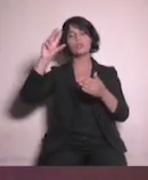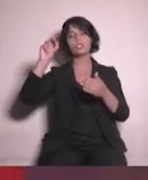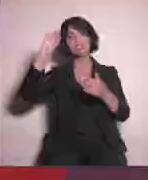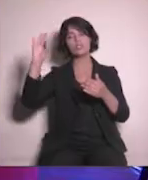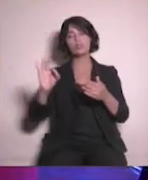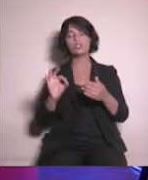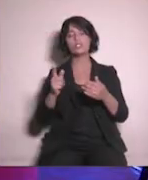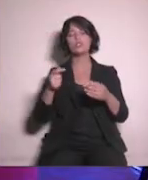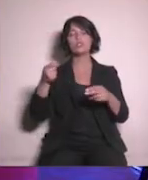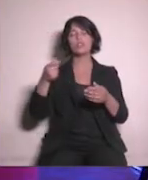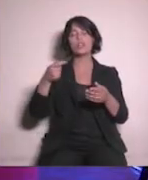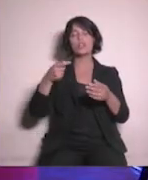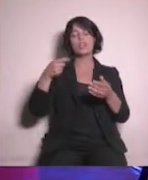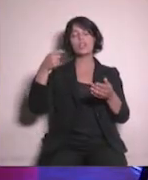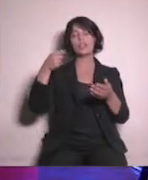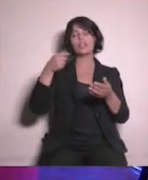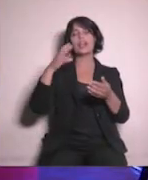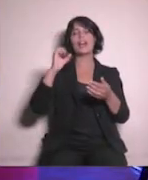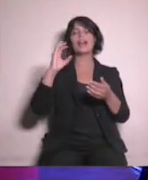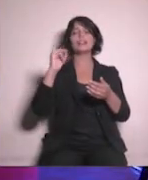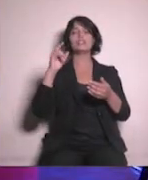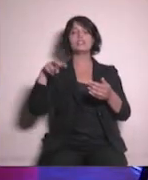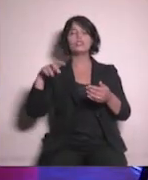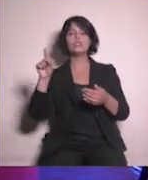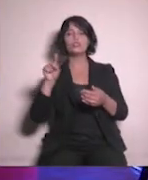acciones y